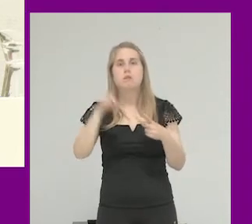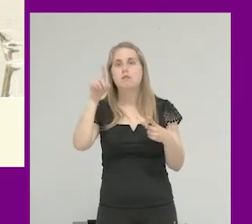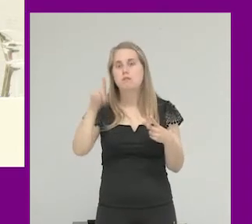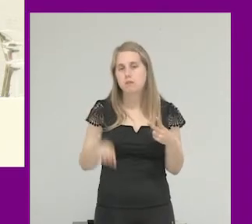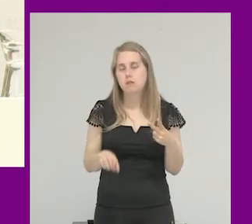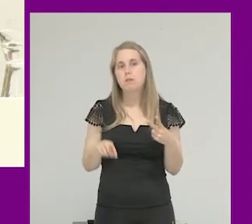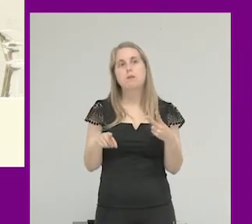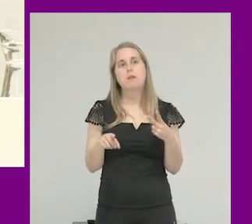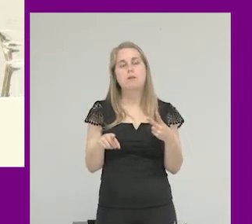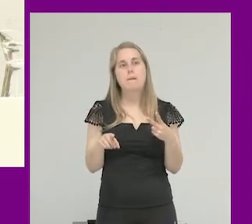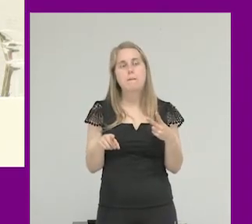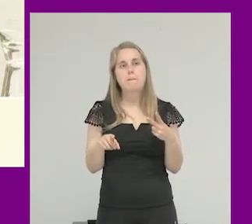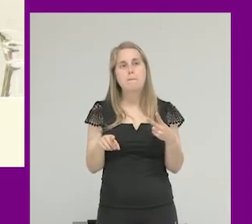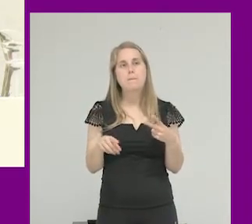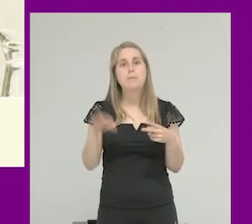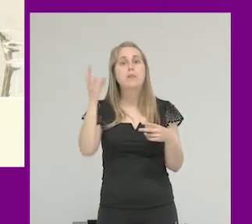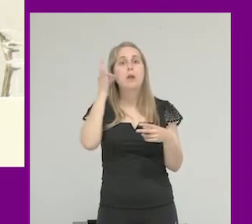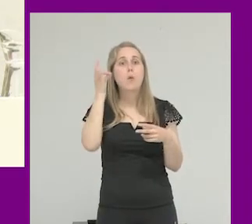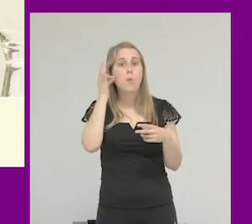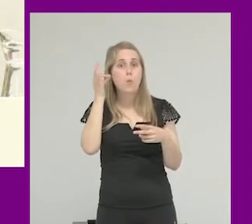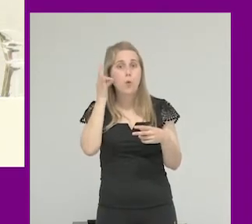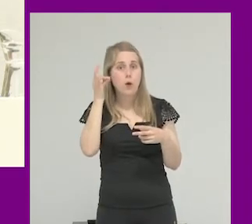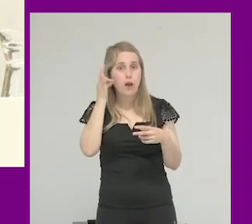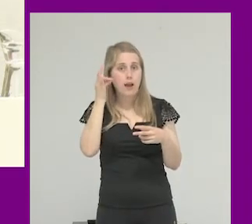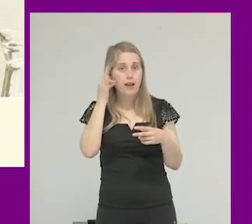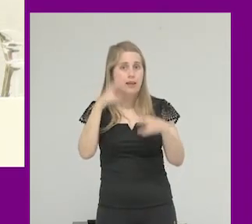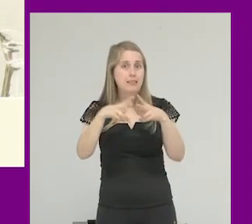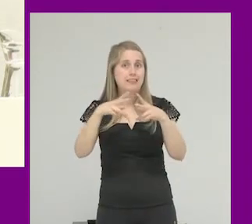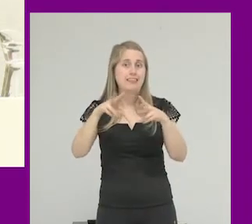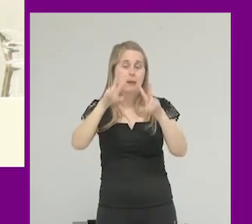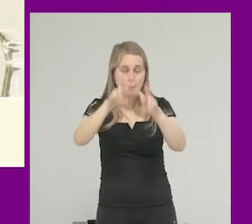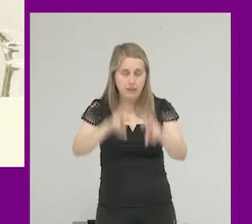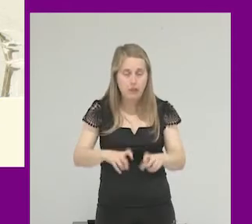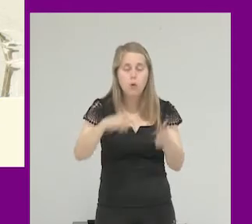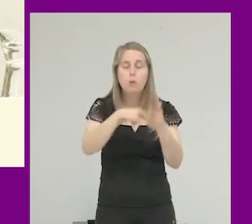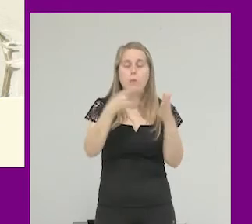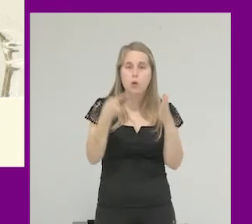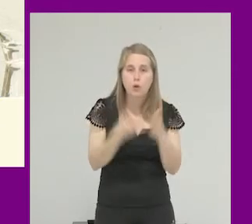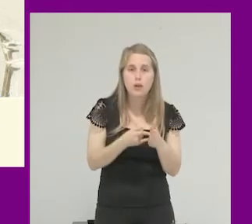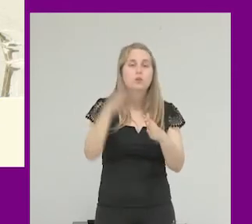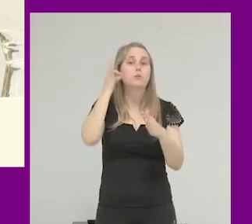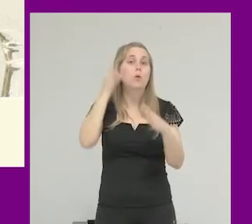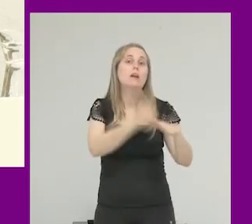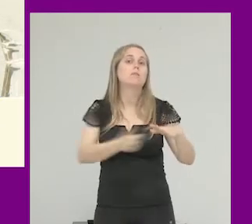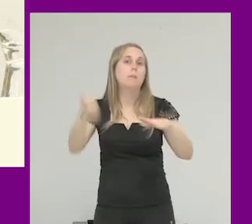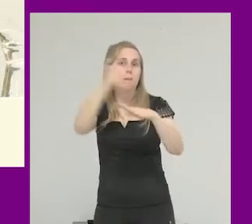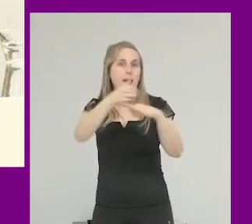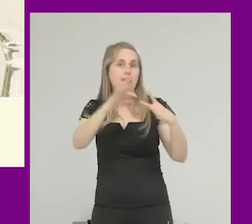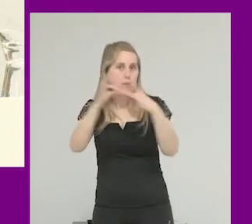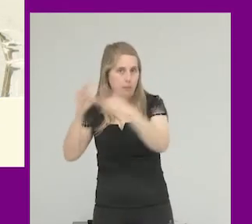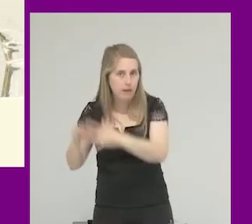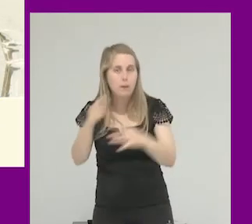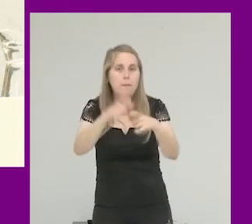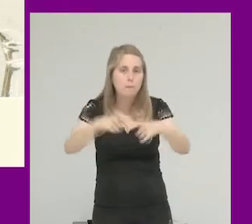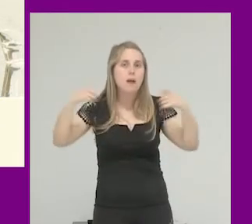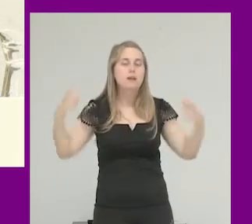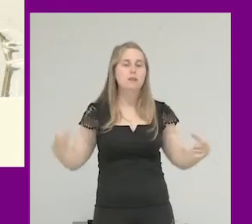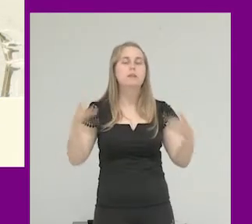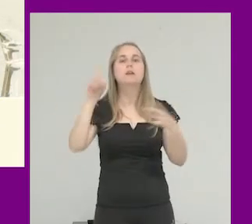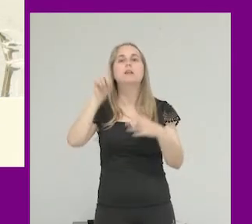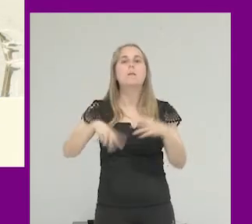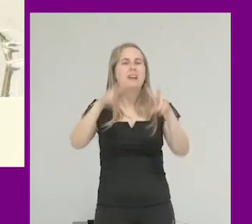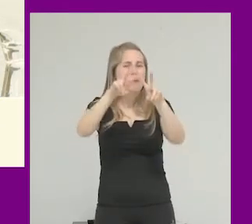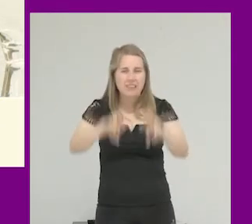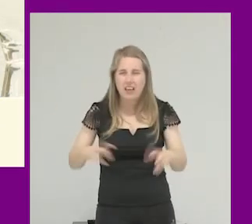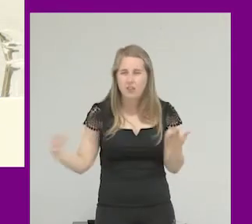número de investigadoras principales en los proyectos de investigación y que la investigación, toda